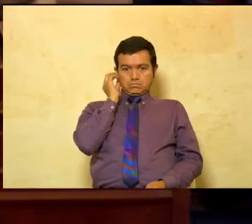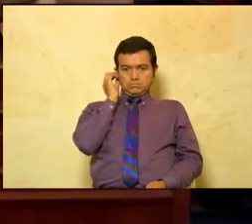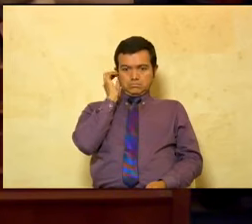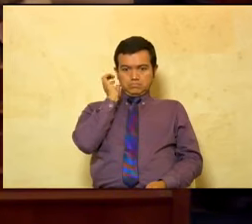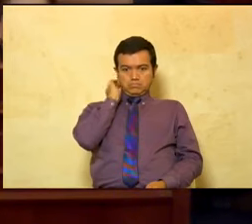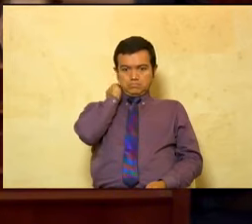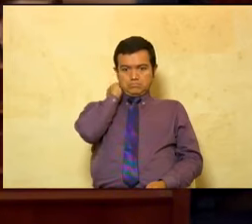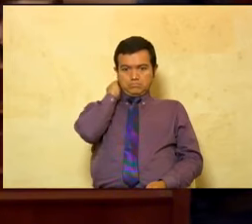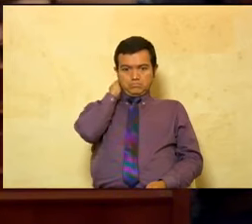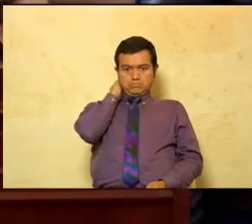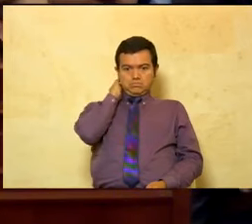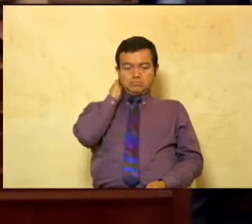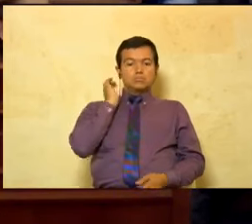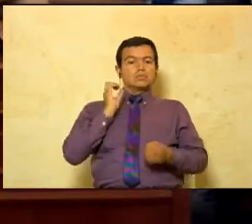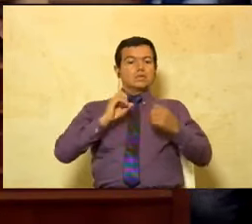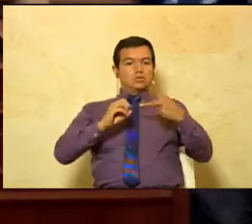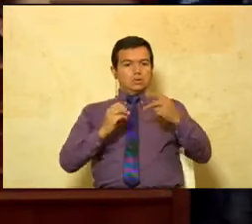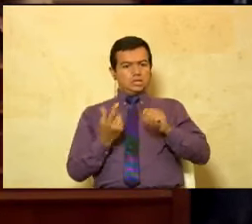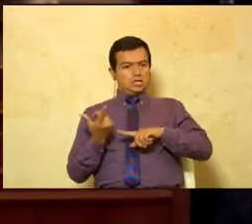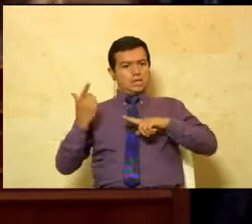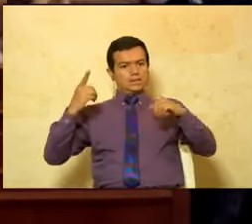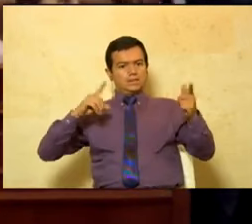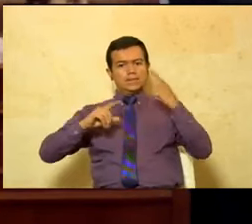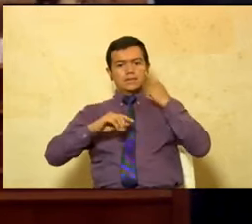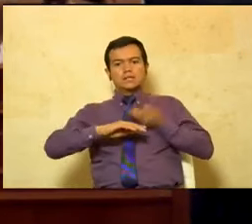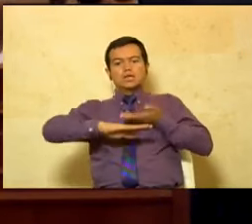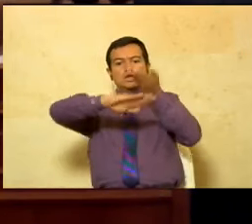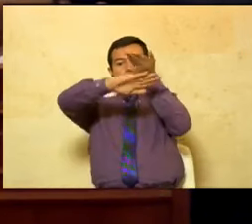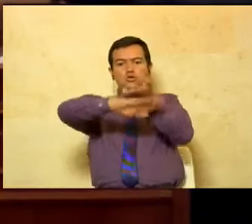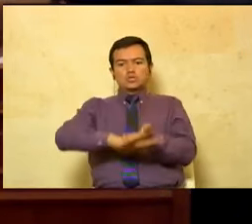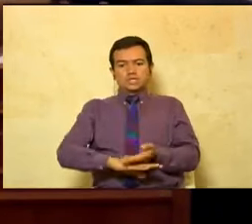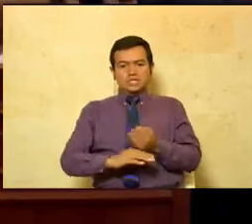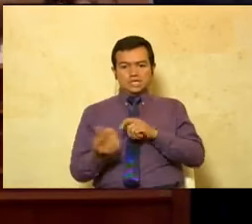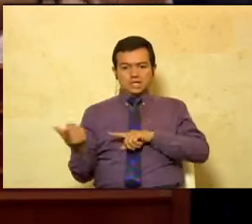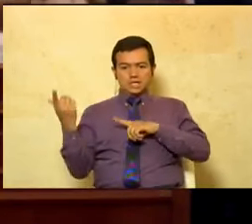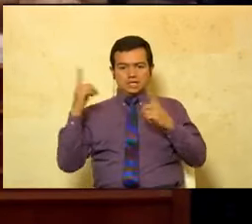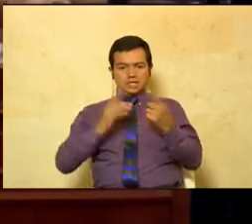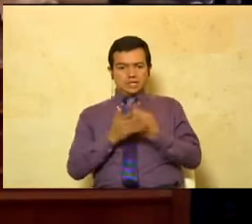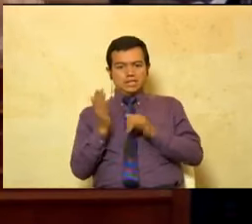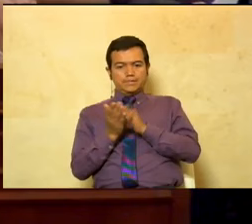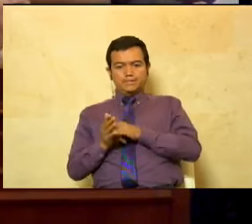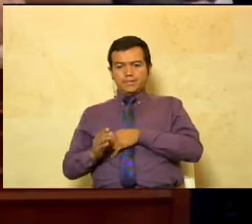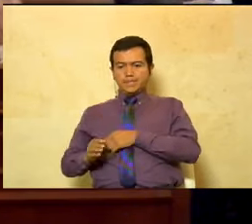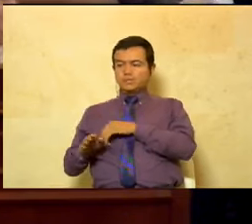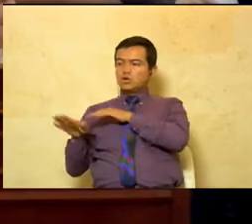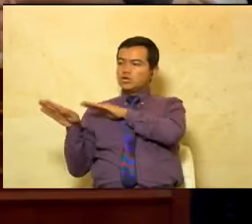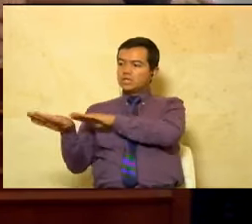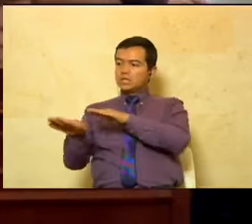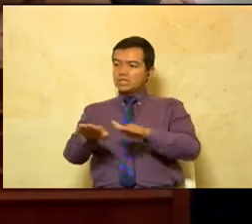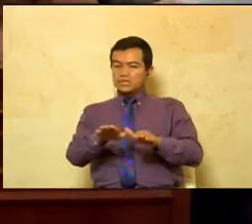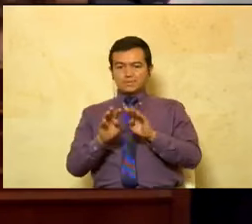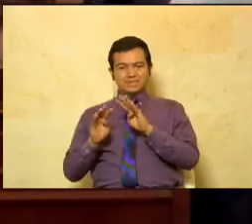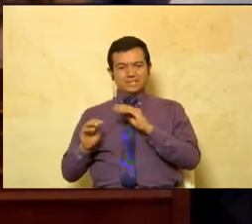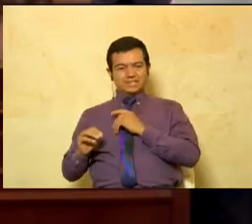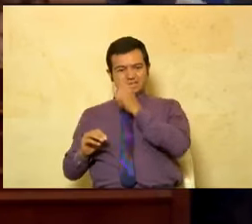secretario culminadas las constancias con solicitudes de los honorables representant